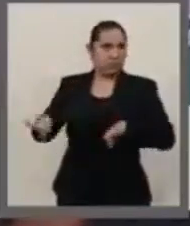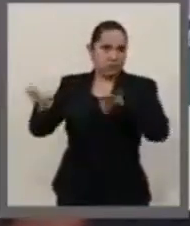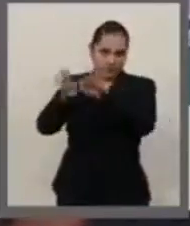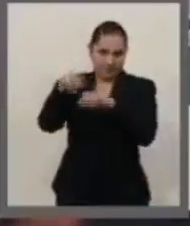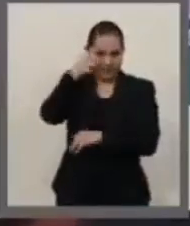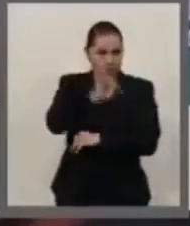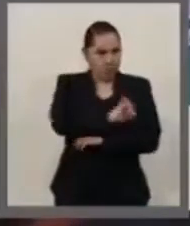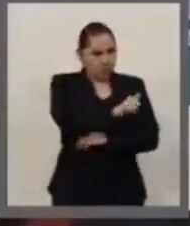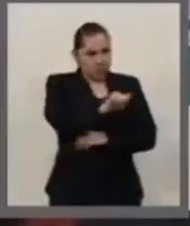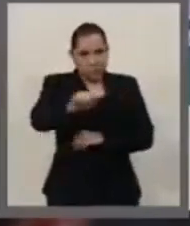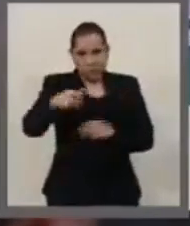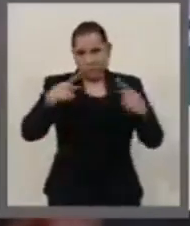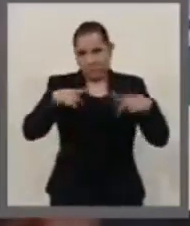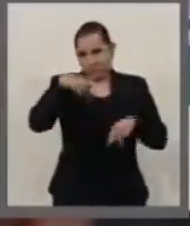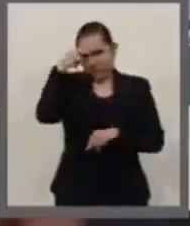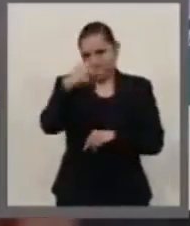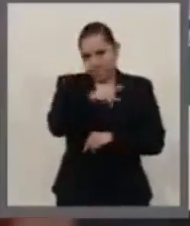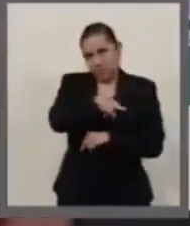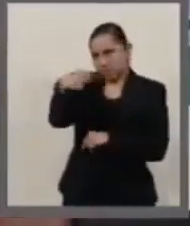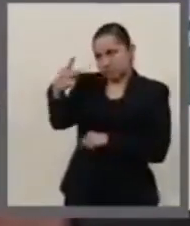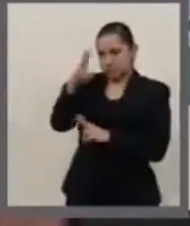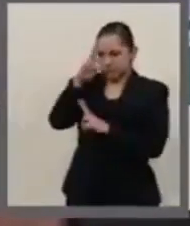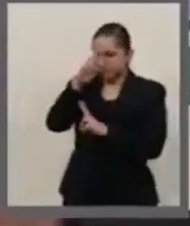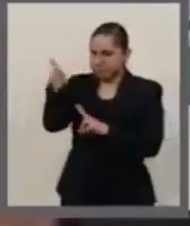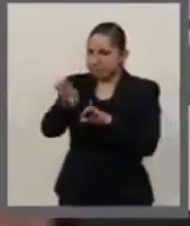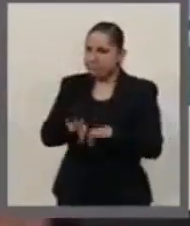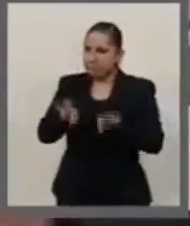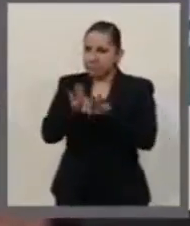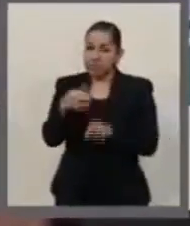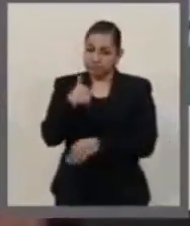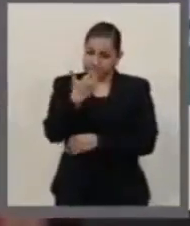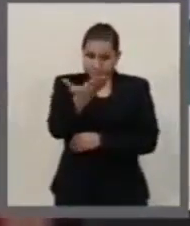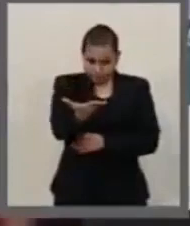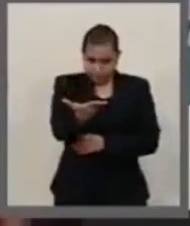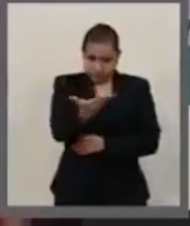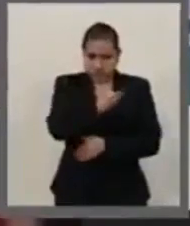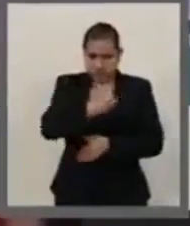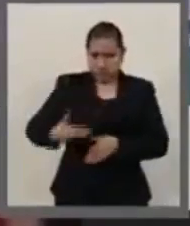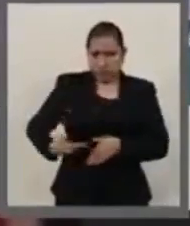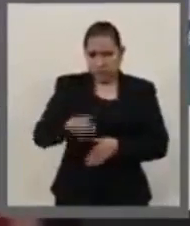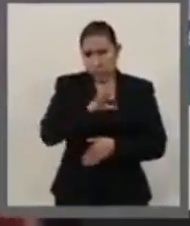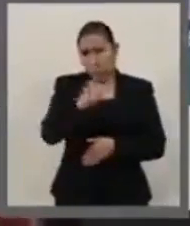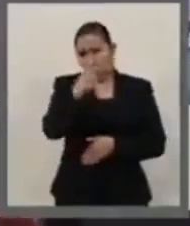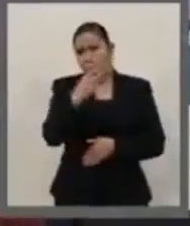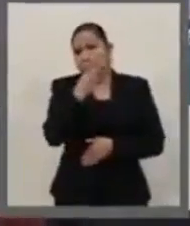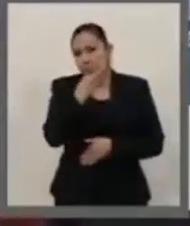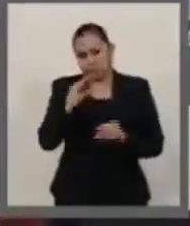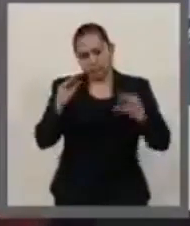que le solicito respetuosamente, compañero presidente, un minuto de silencio.